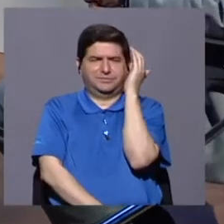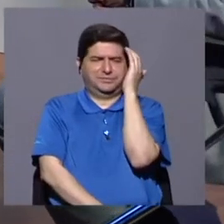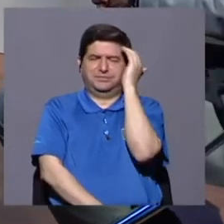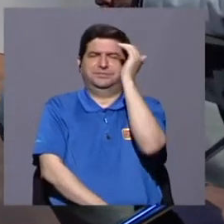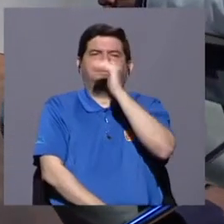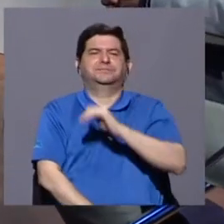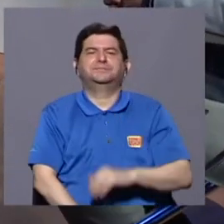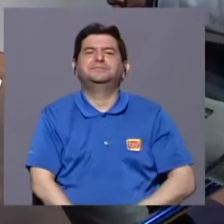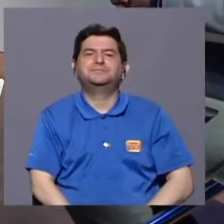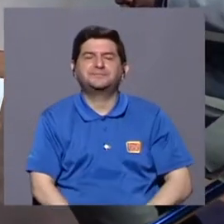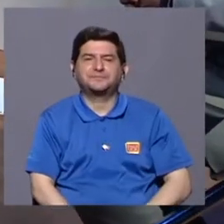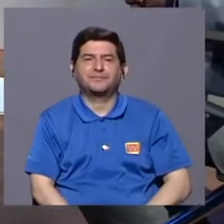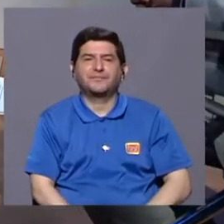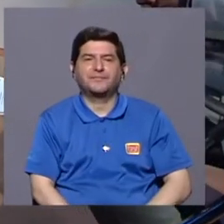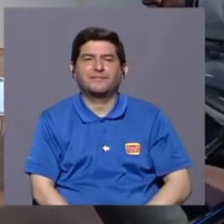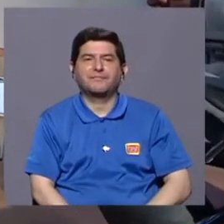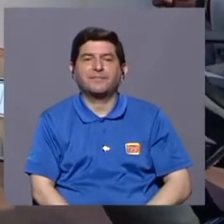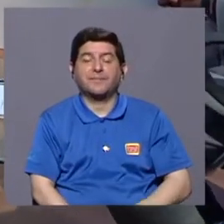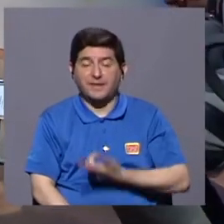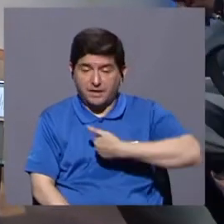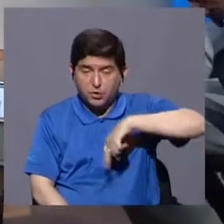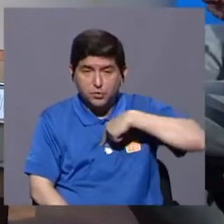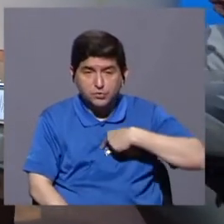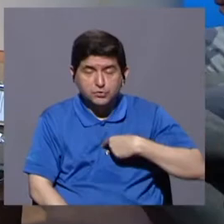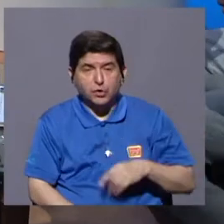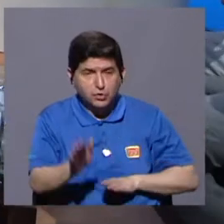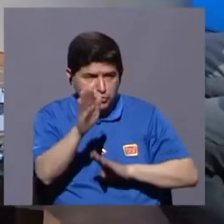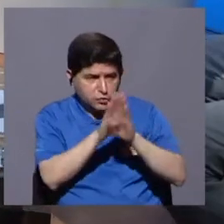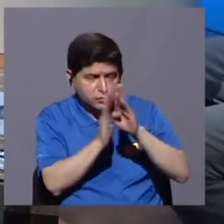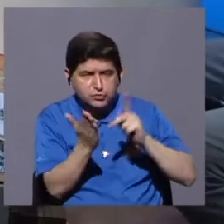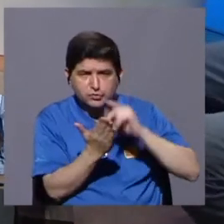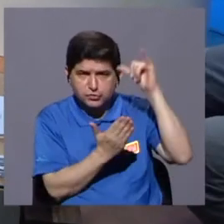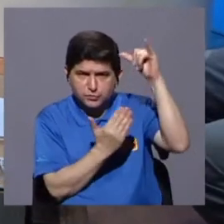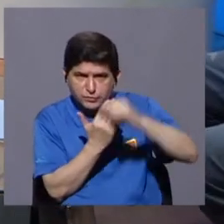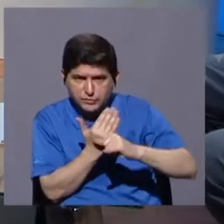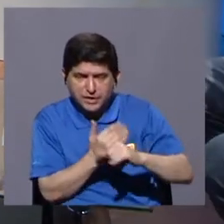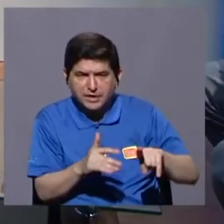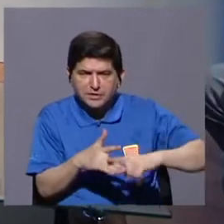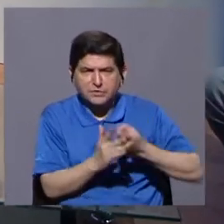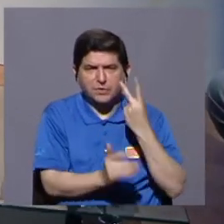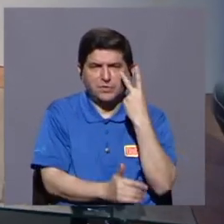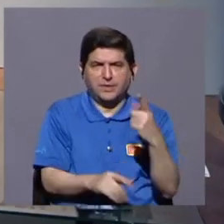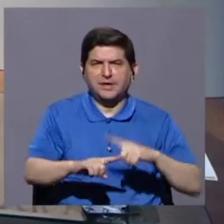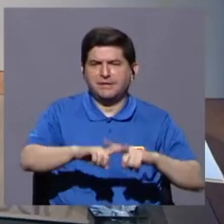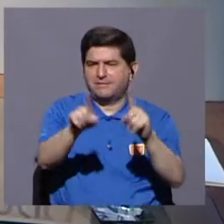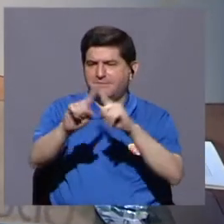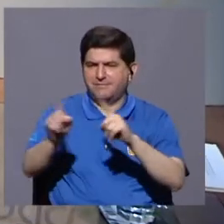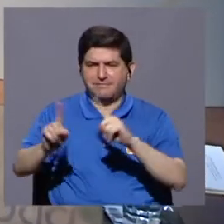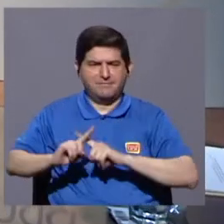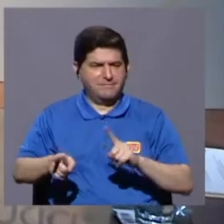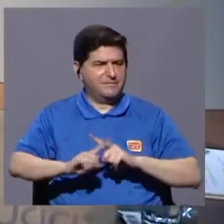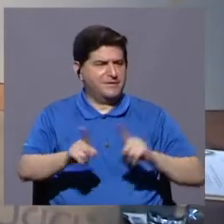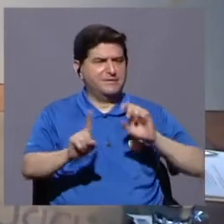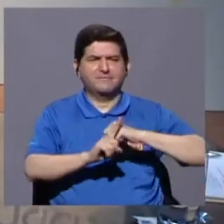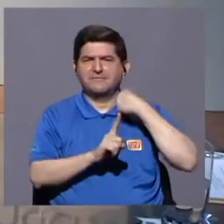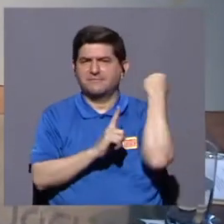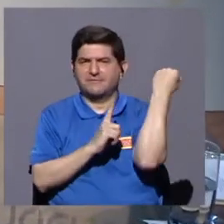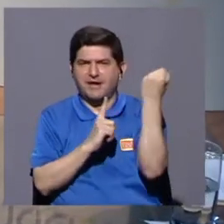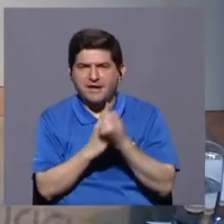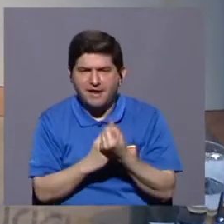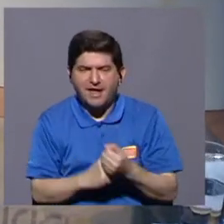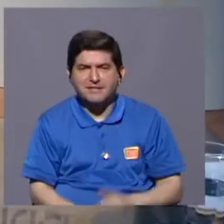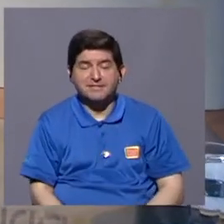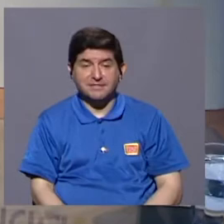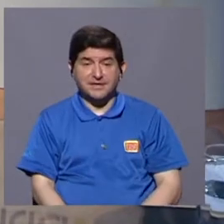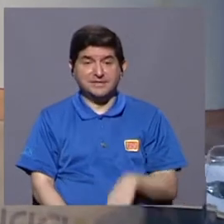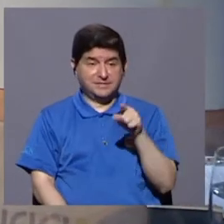Y conforme íbamos desarrollando el proyecto, comenzamos a ver diferentes situaciones que estaba viviendo